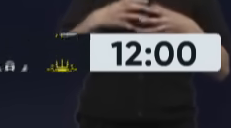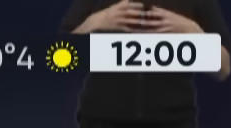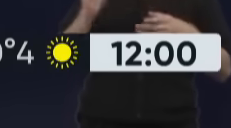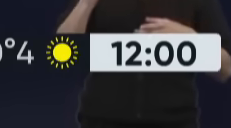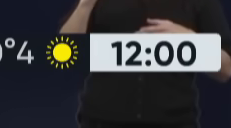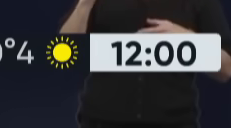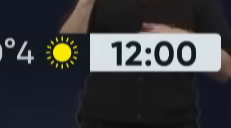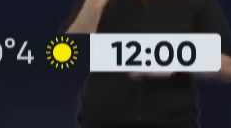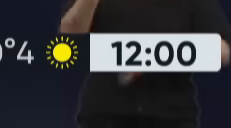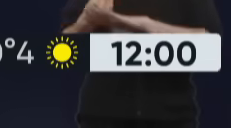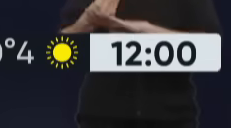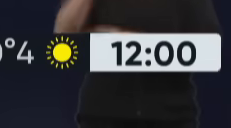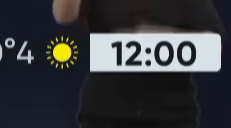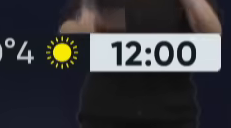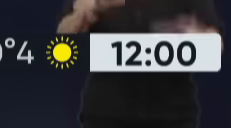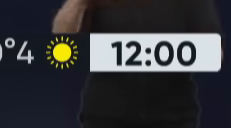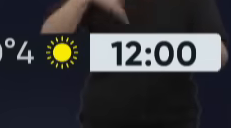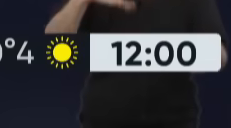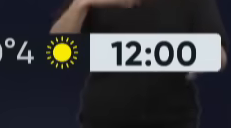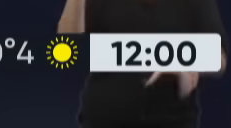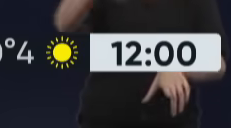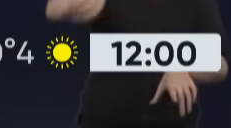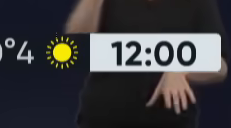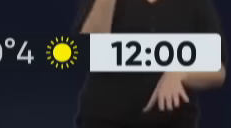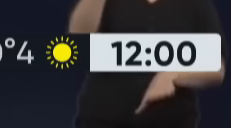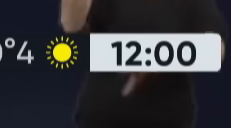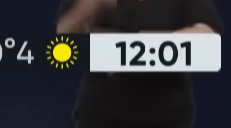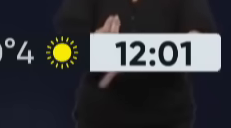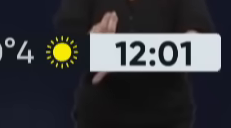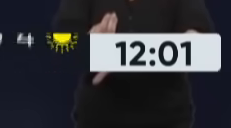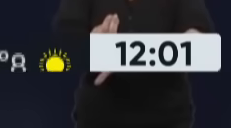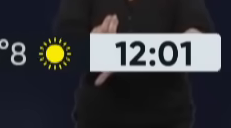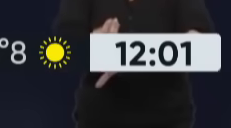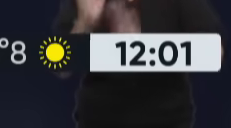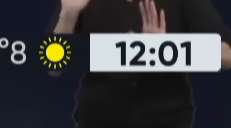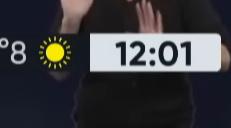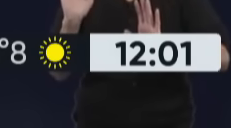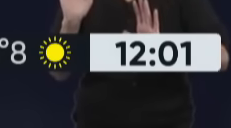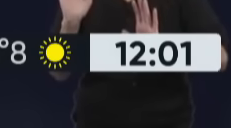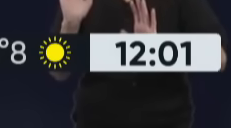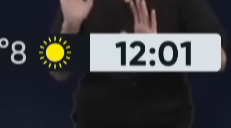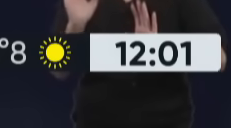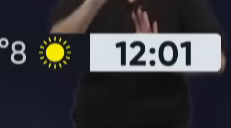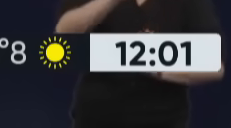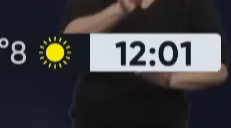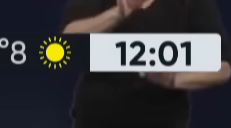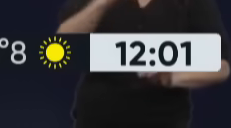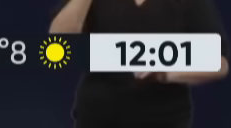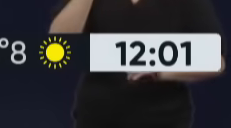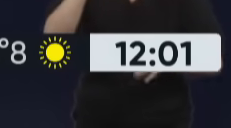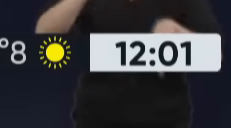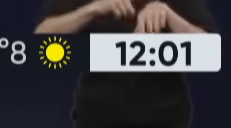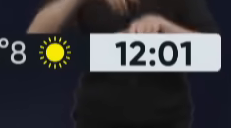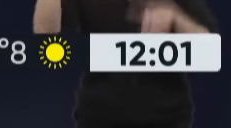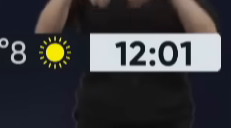respaldado por la gente, de manera contundente. Bueno, de hecho no me voy a meter en el tema electoral, pero lo venimos